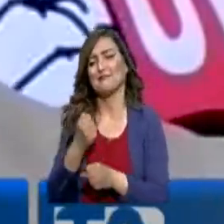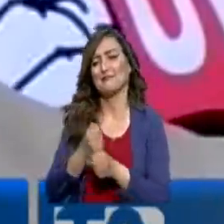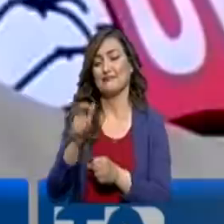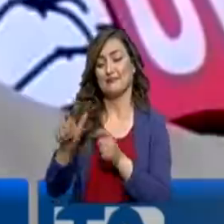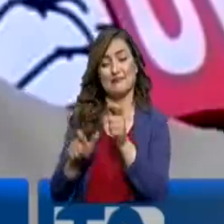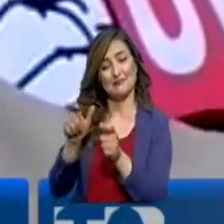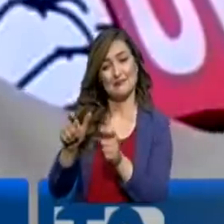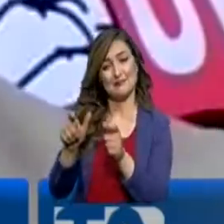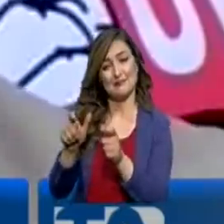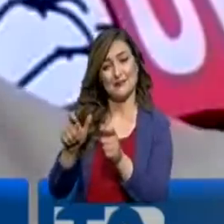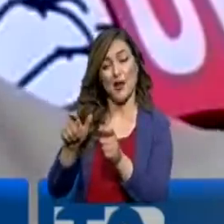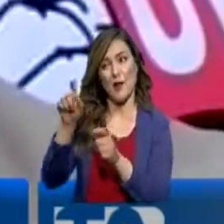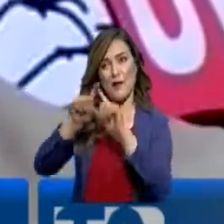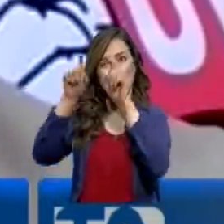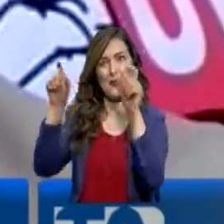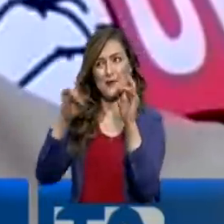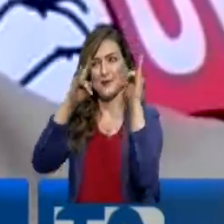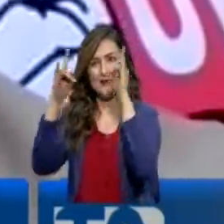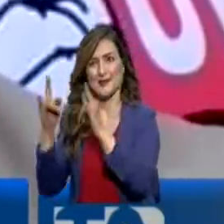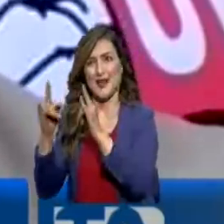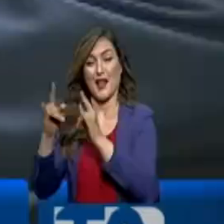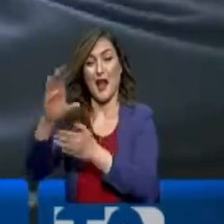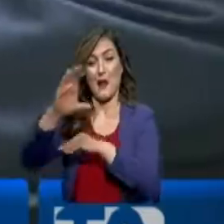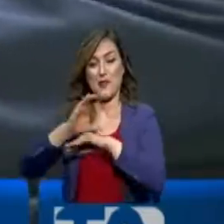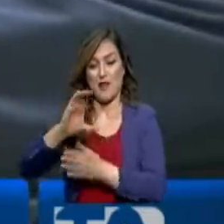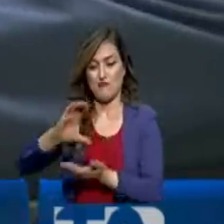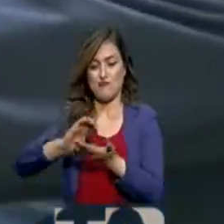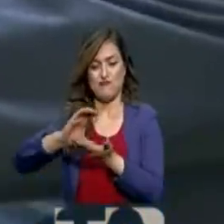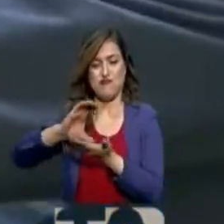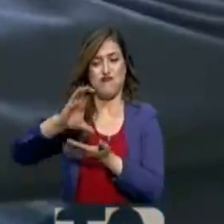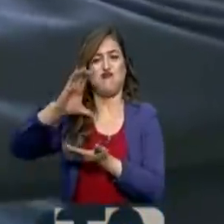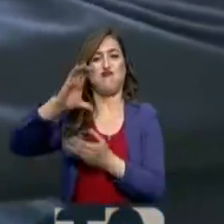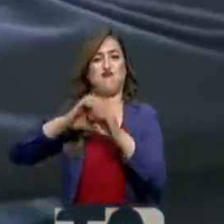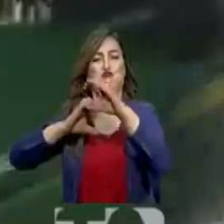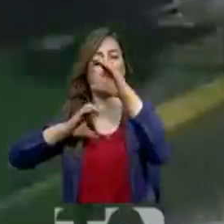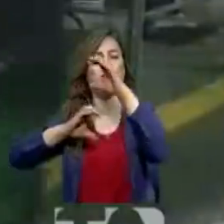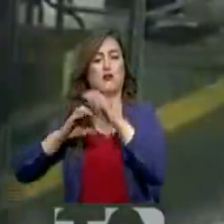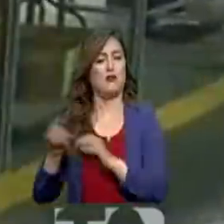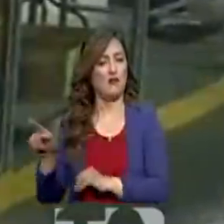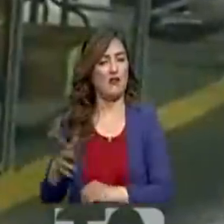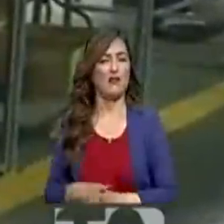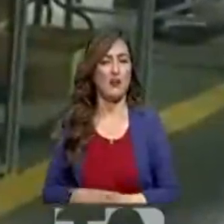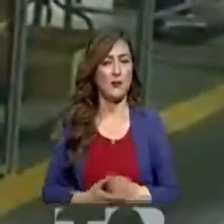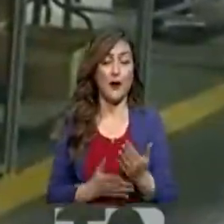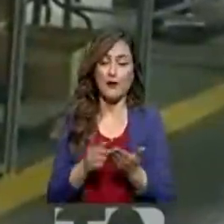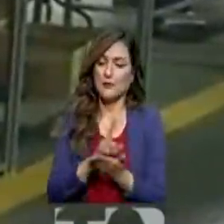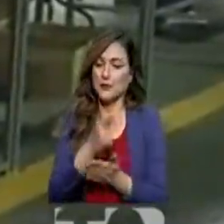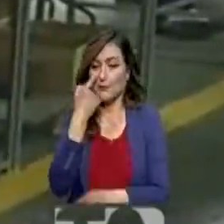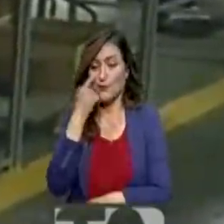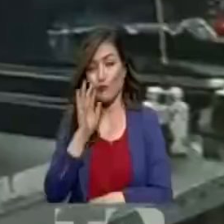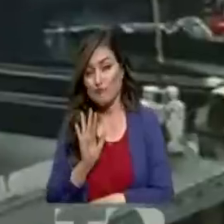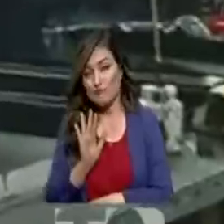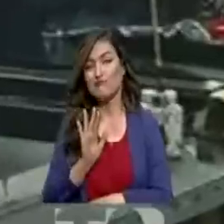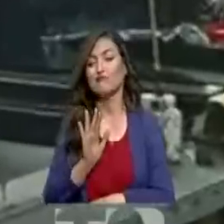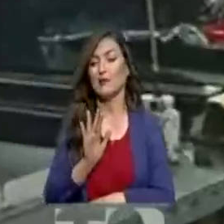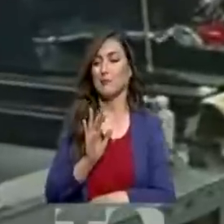que engorden su capital y su chequera a los empleadores. Lo cierto es que van a esperar algunas semanas para ver qué pasa y